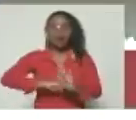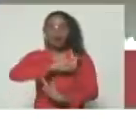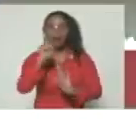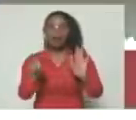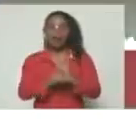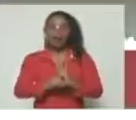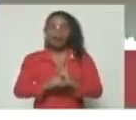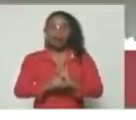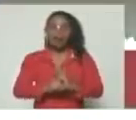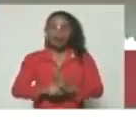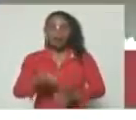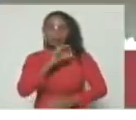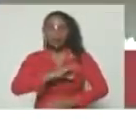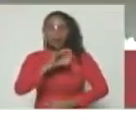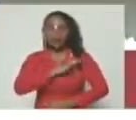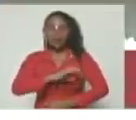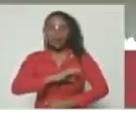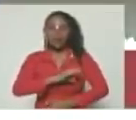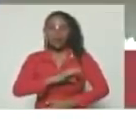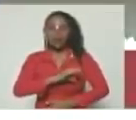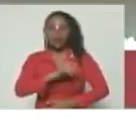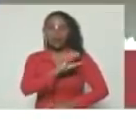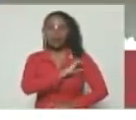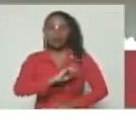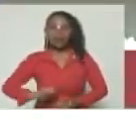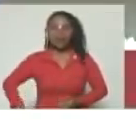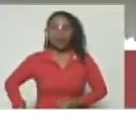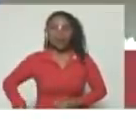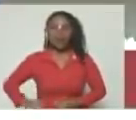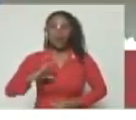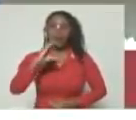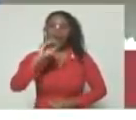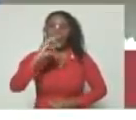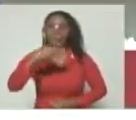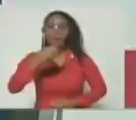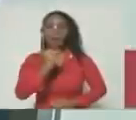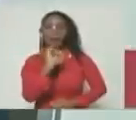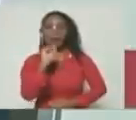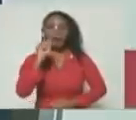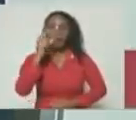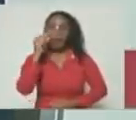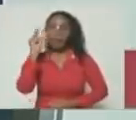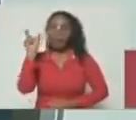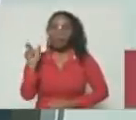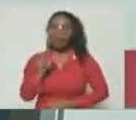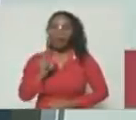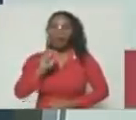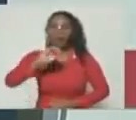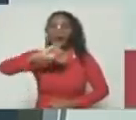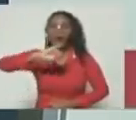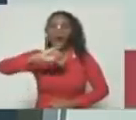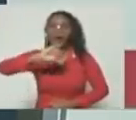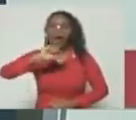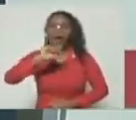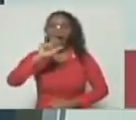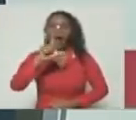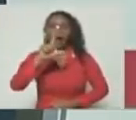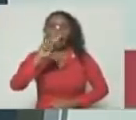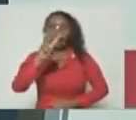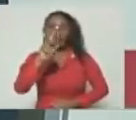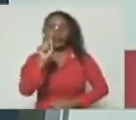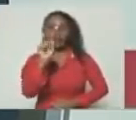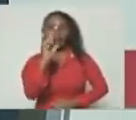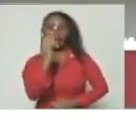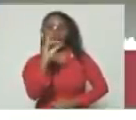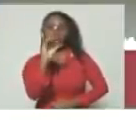Partido Social Cristiano Copey, Juan Carlos Alvarado, bienvenido con su corbata verde, bienvenido diputado.